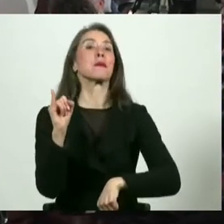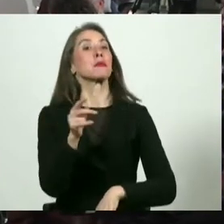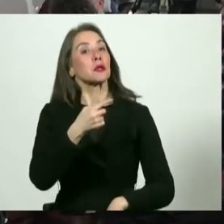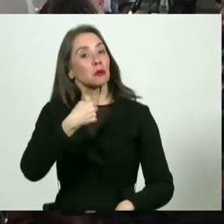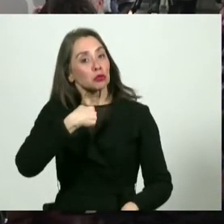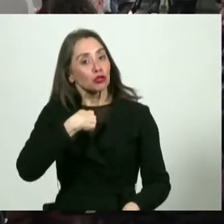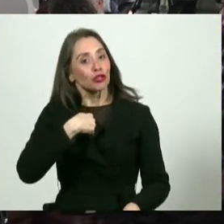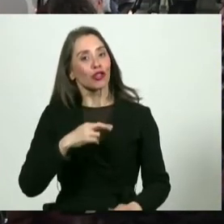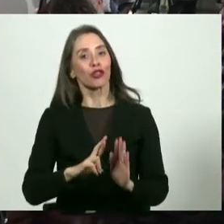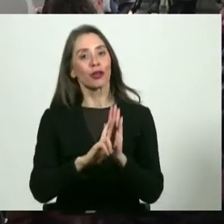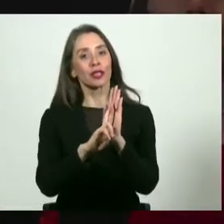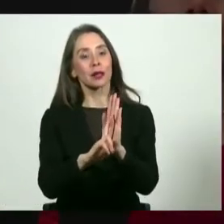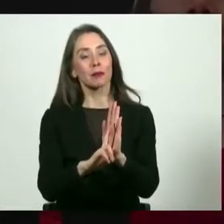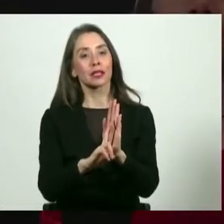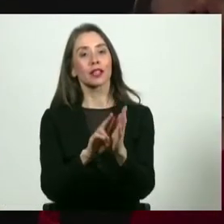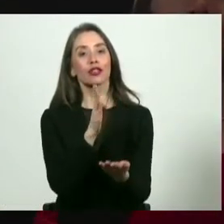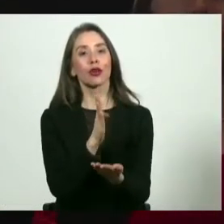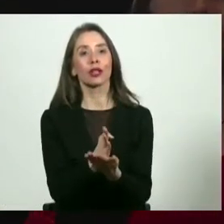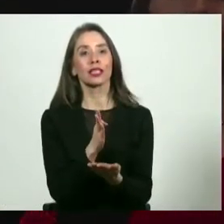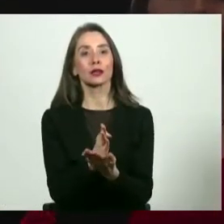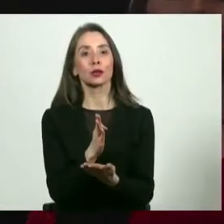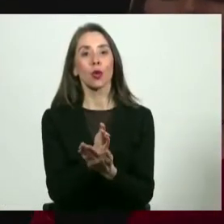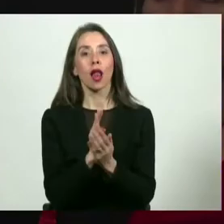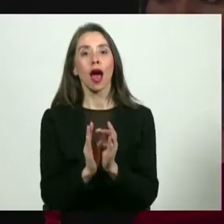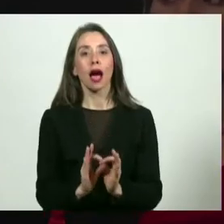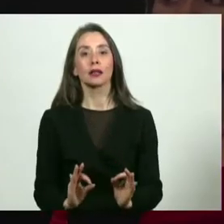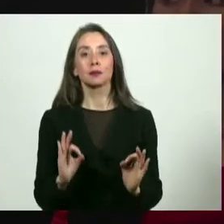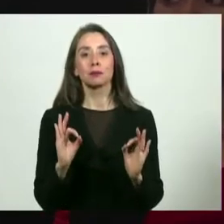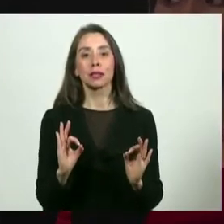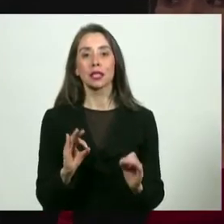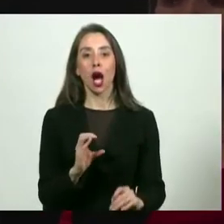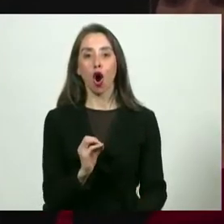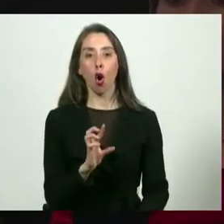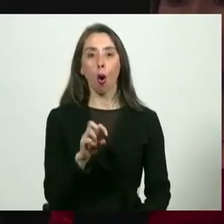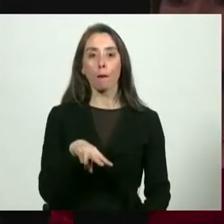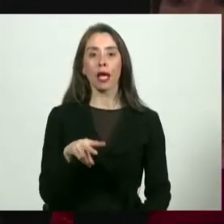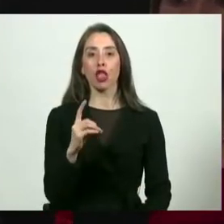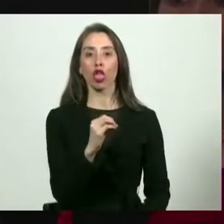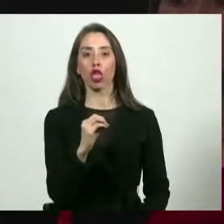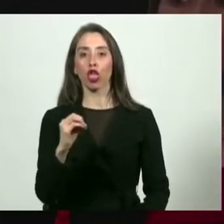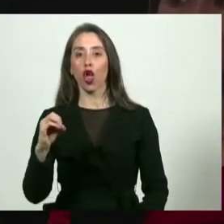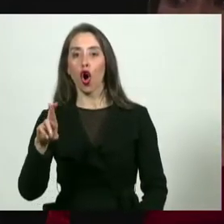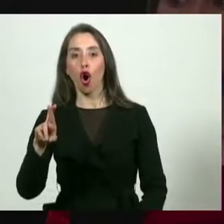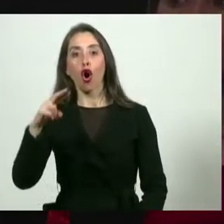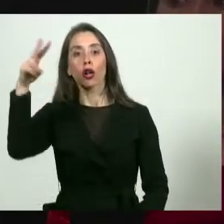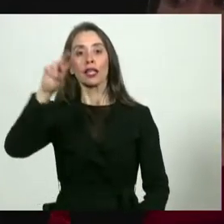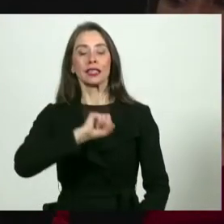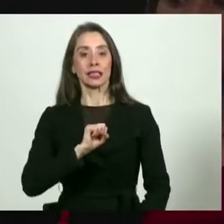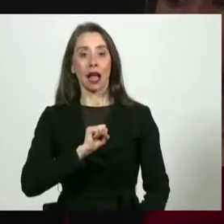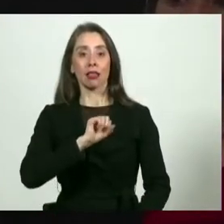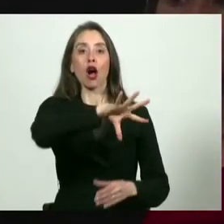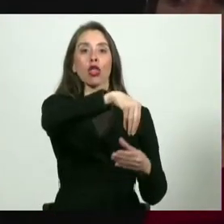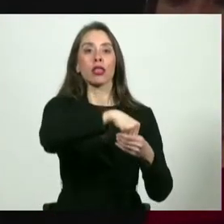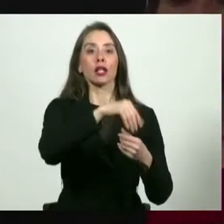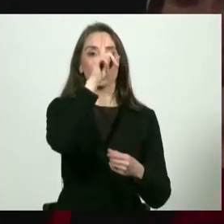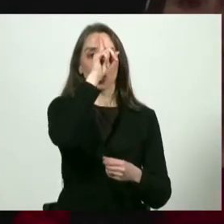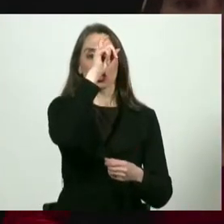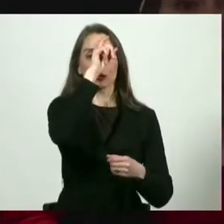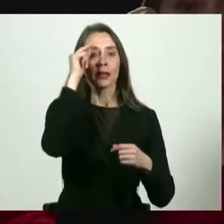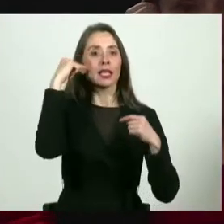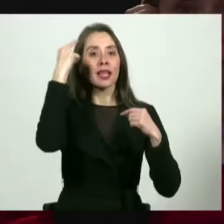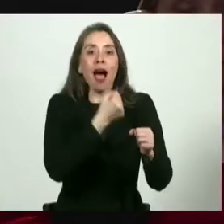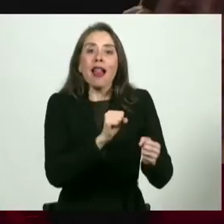condiciones laborales dignas. Ese es mi llamado. Muchas gracias. Antes de